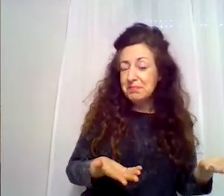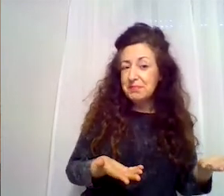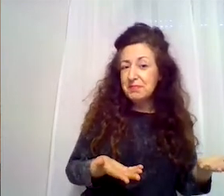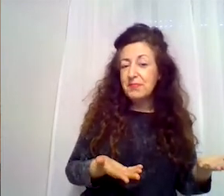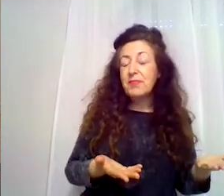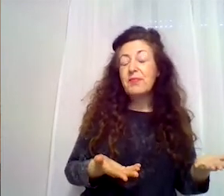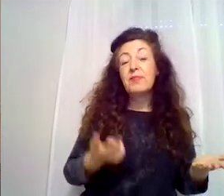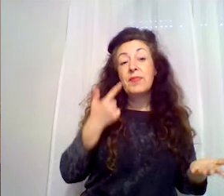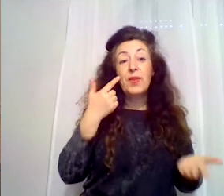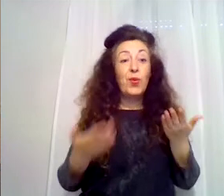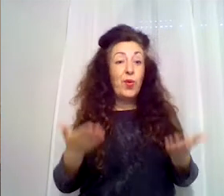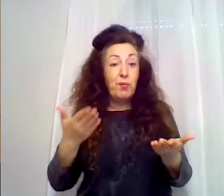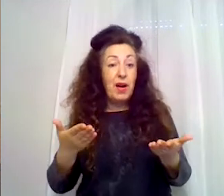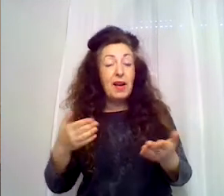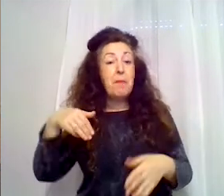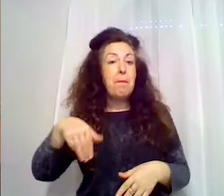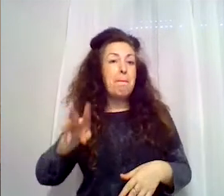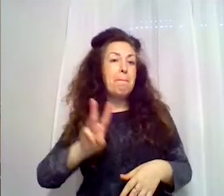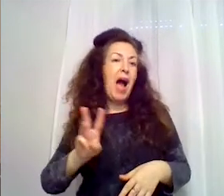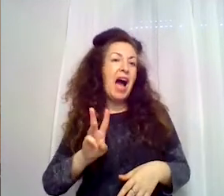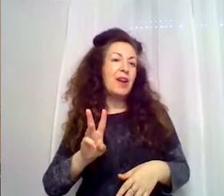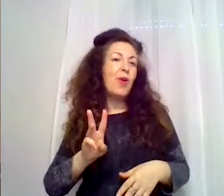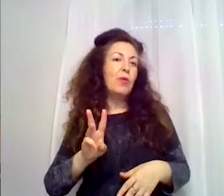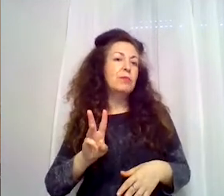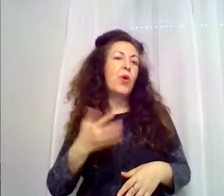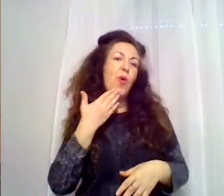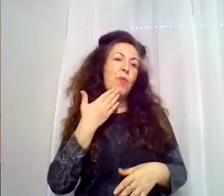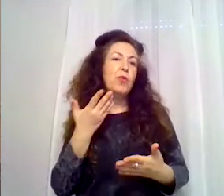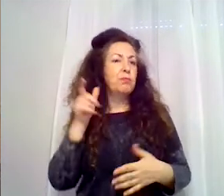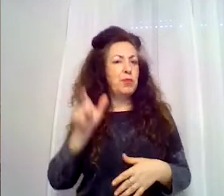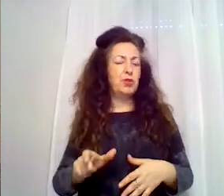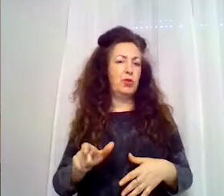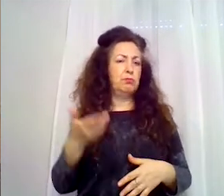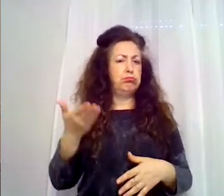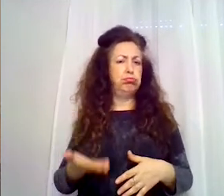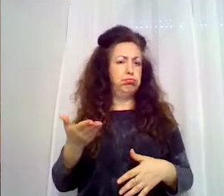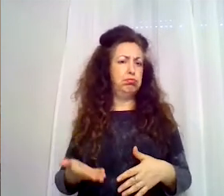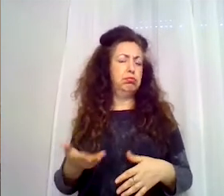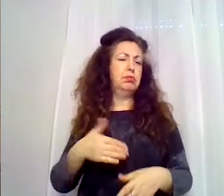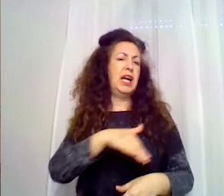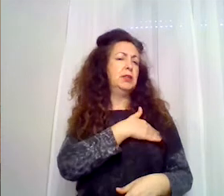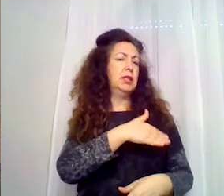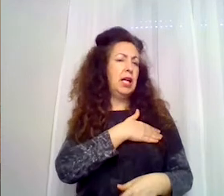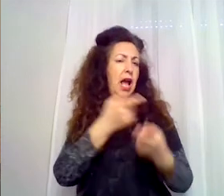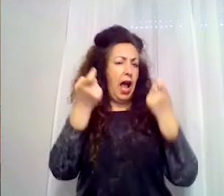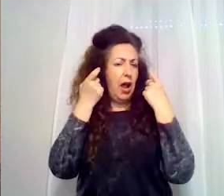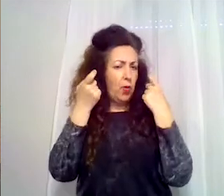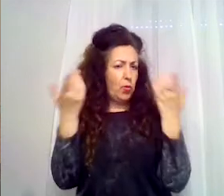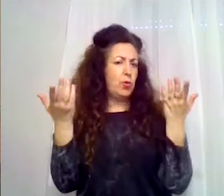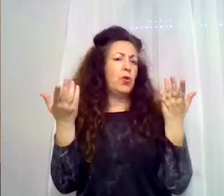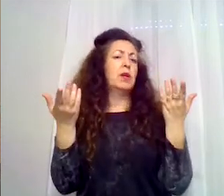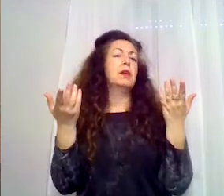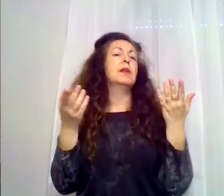mejor eso en vida de un chico joven no hubiera escrito lo que me nutre, me destruye. Es